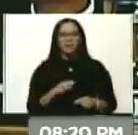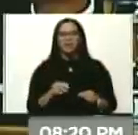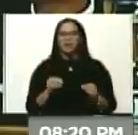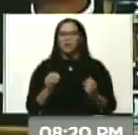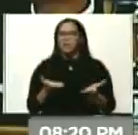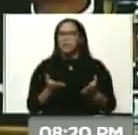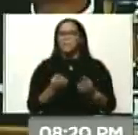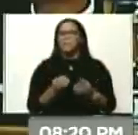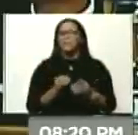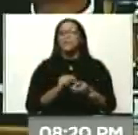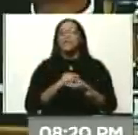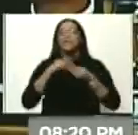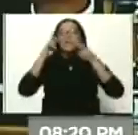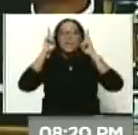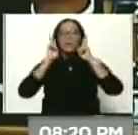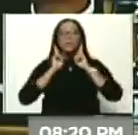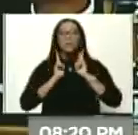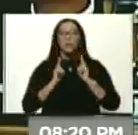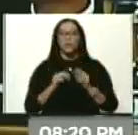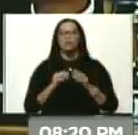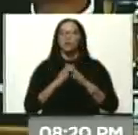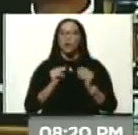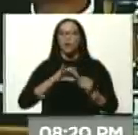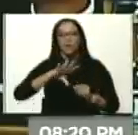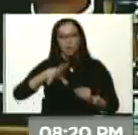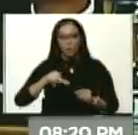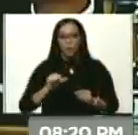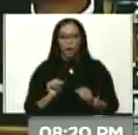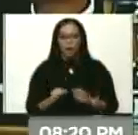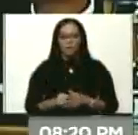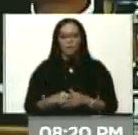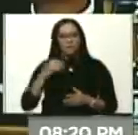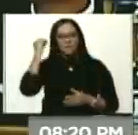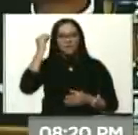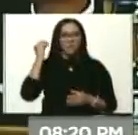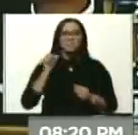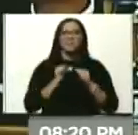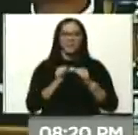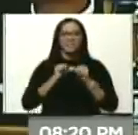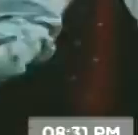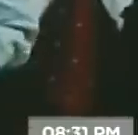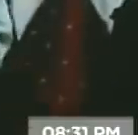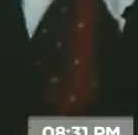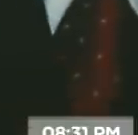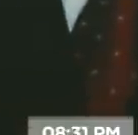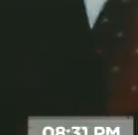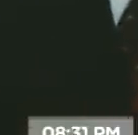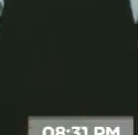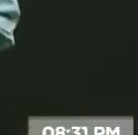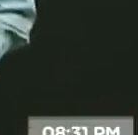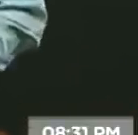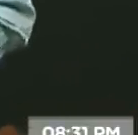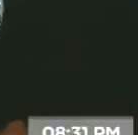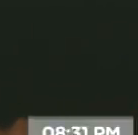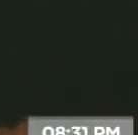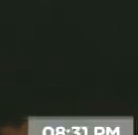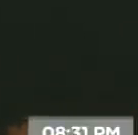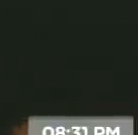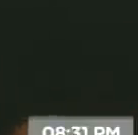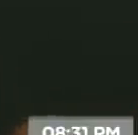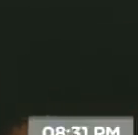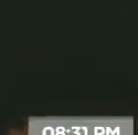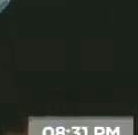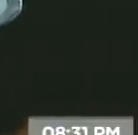vacías todos estos que han robado y creen que van a seguir robando impunemente me llegaron estas